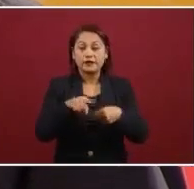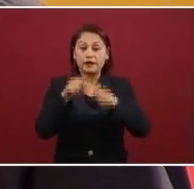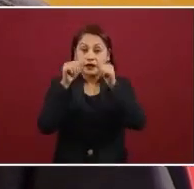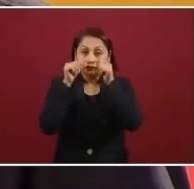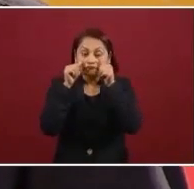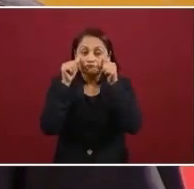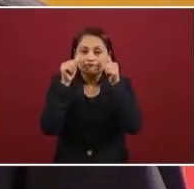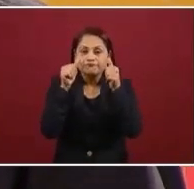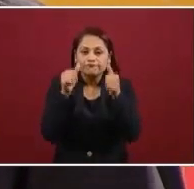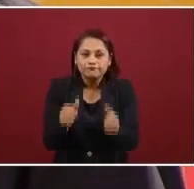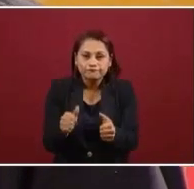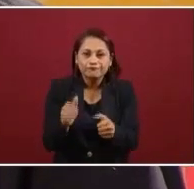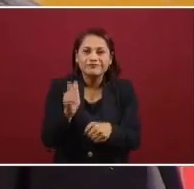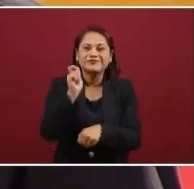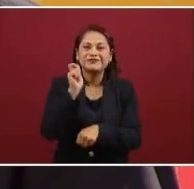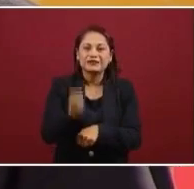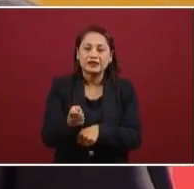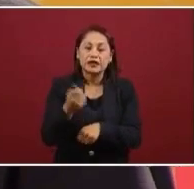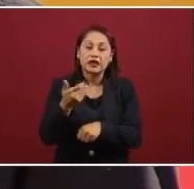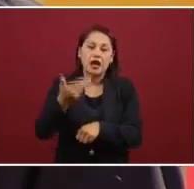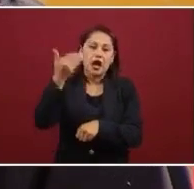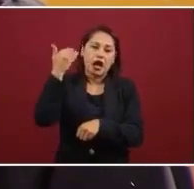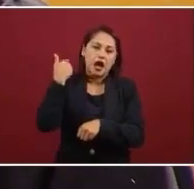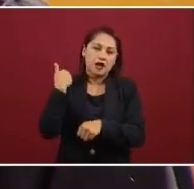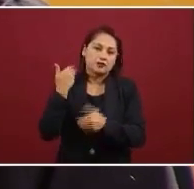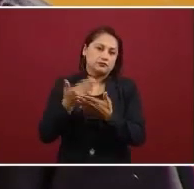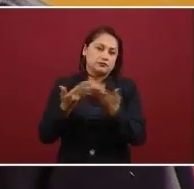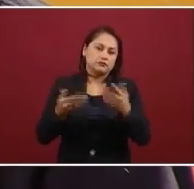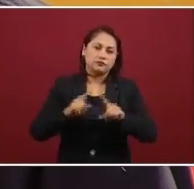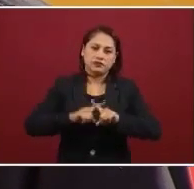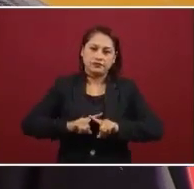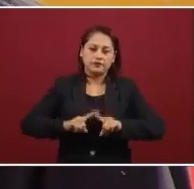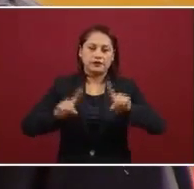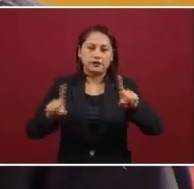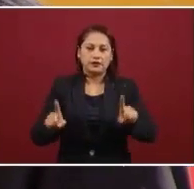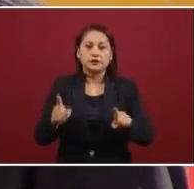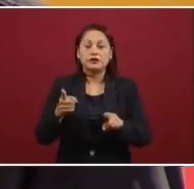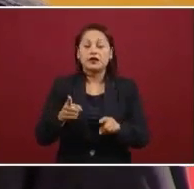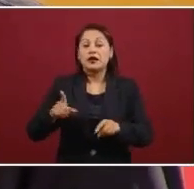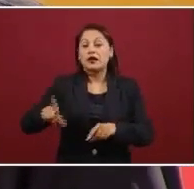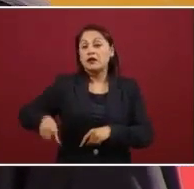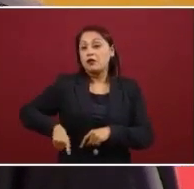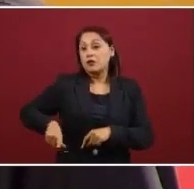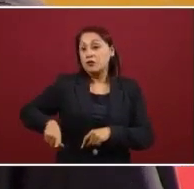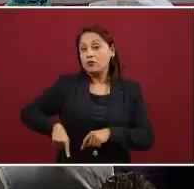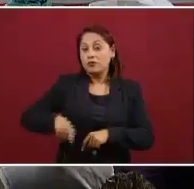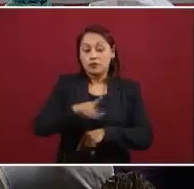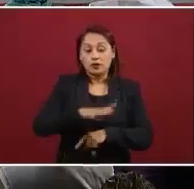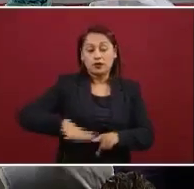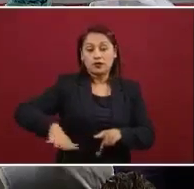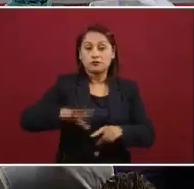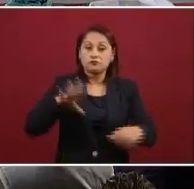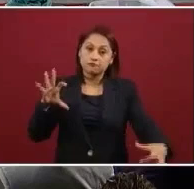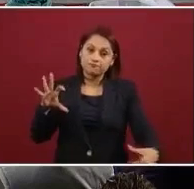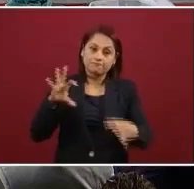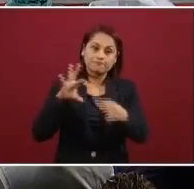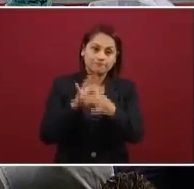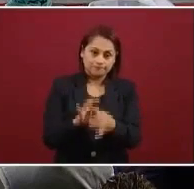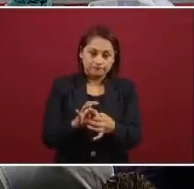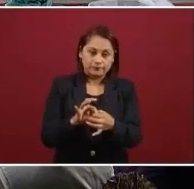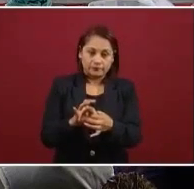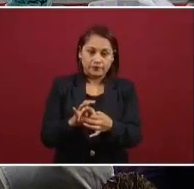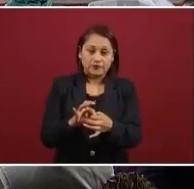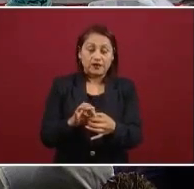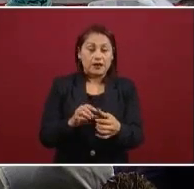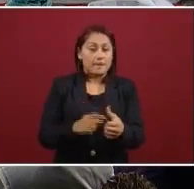de cómo se debe trabajar en común sociedad estado también sociedad sociedad es decir primero y lo más